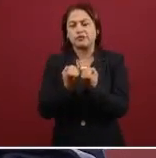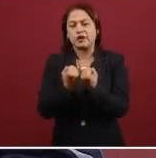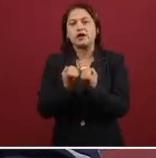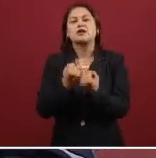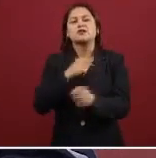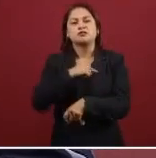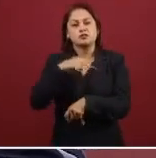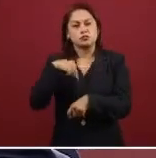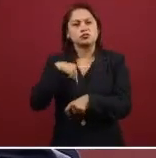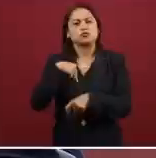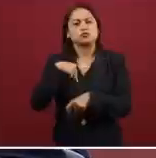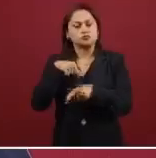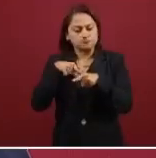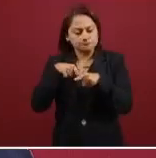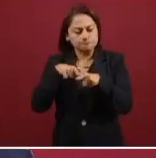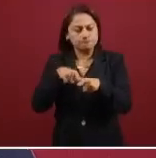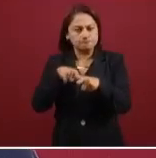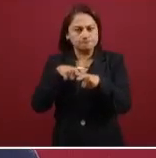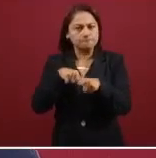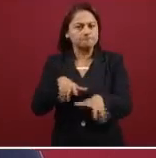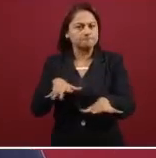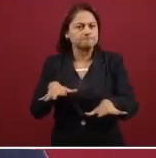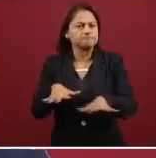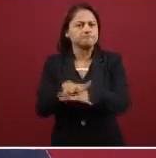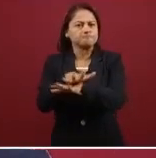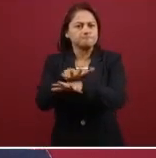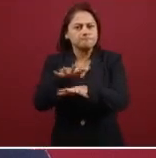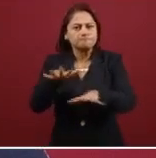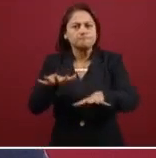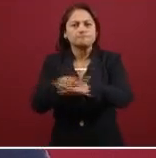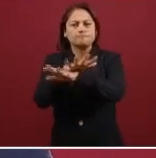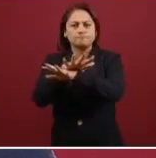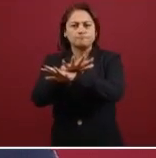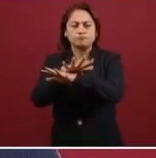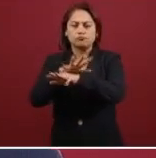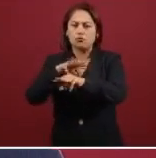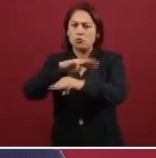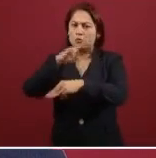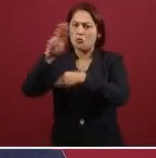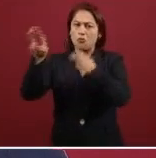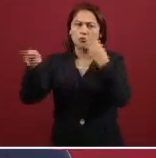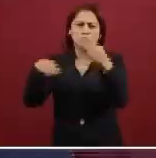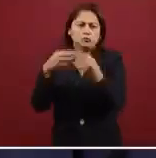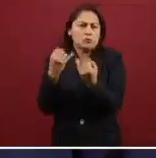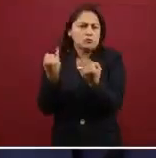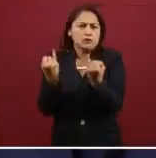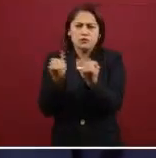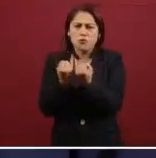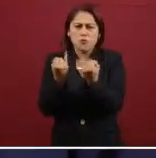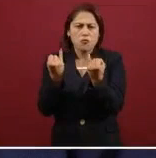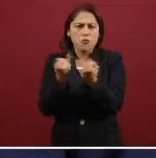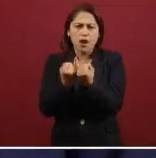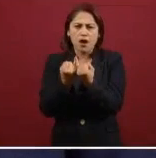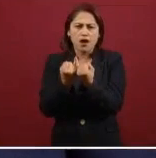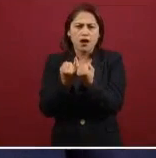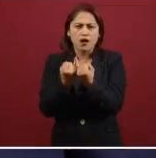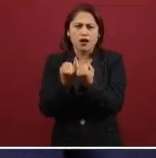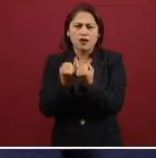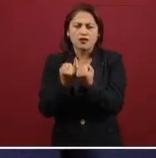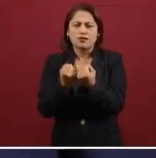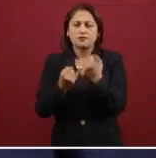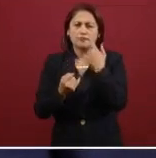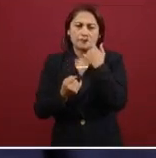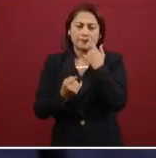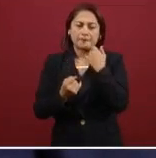promoverlo cada vez más en el mundo para que prevalezca